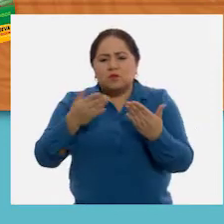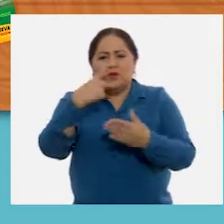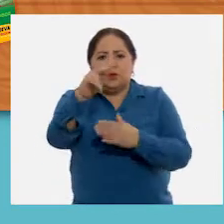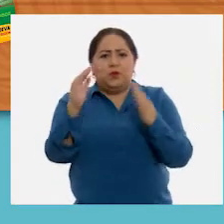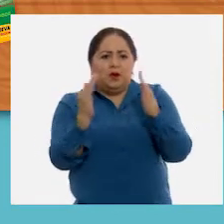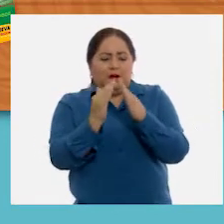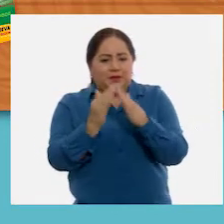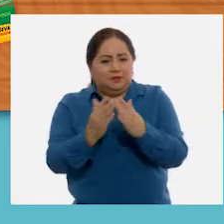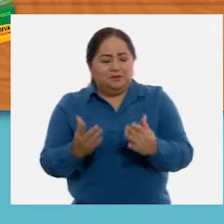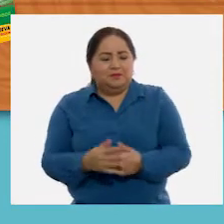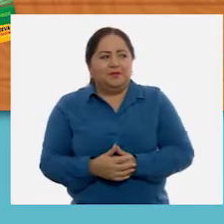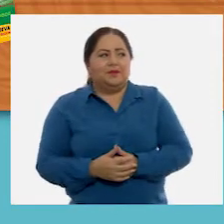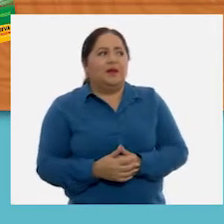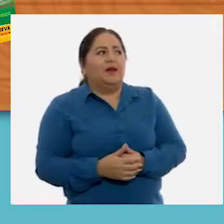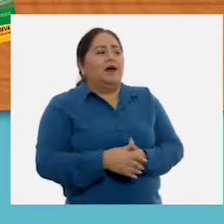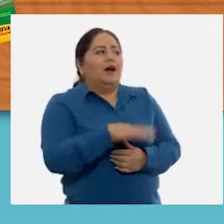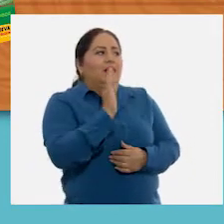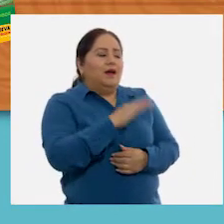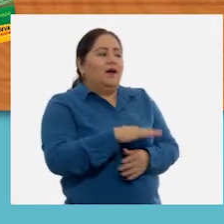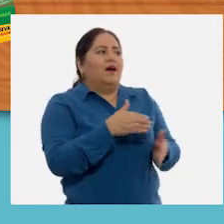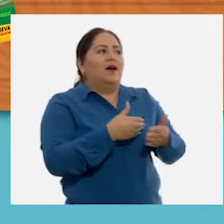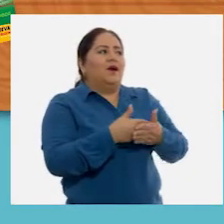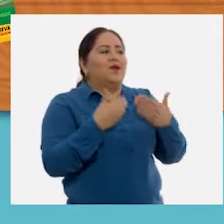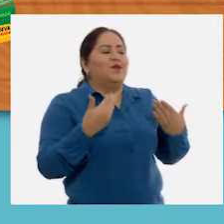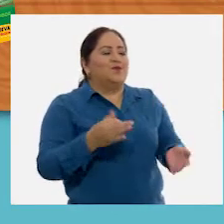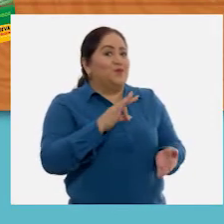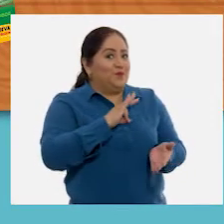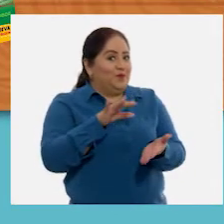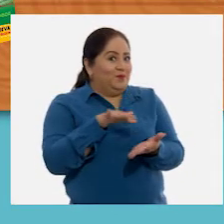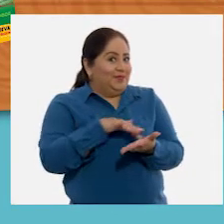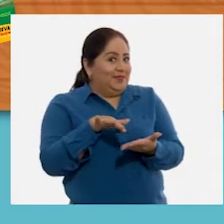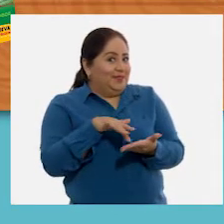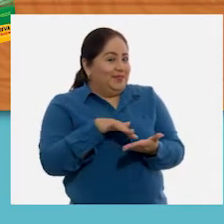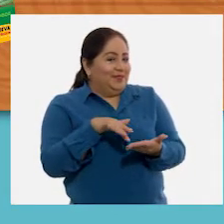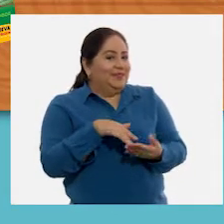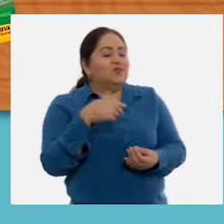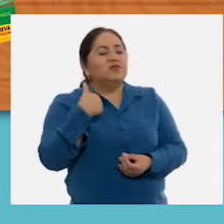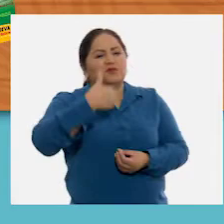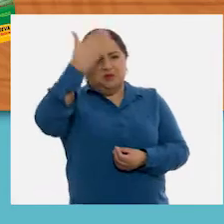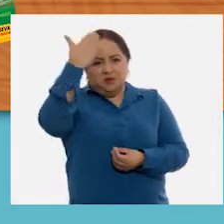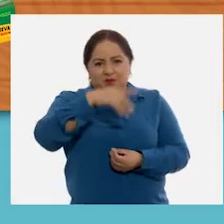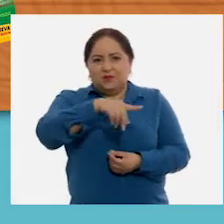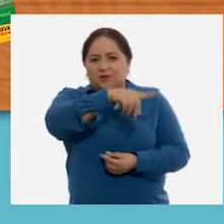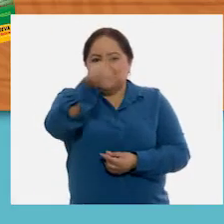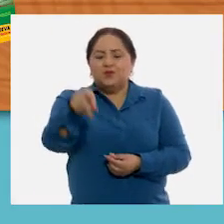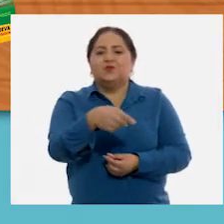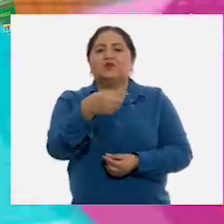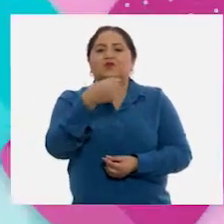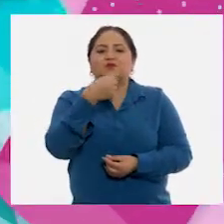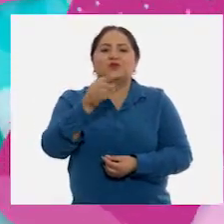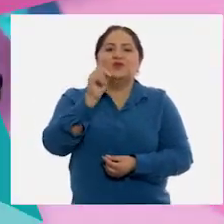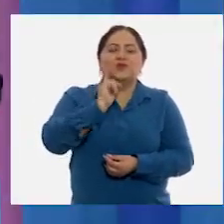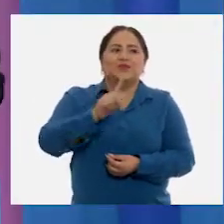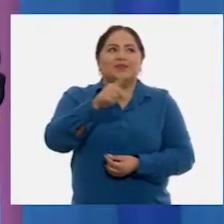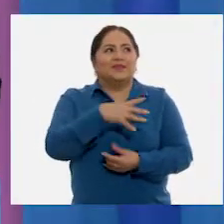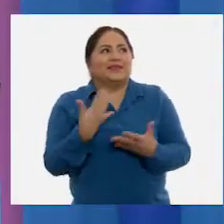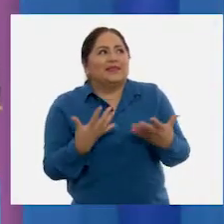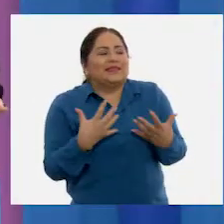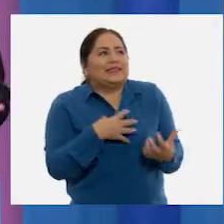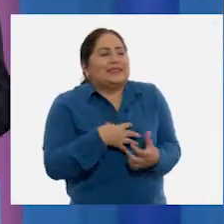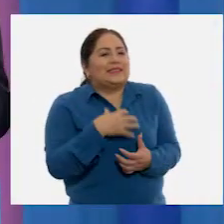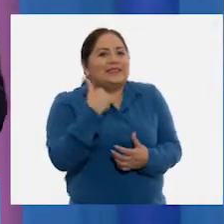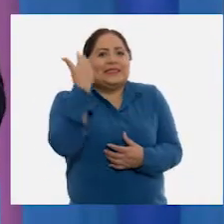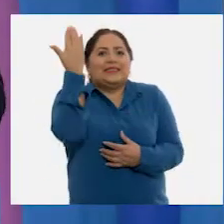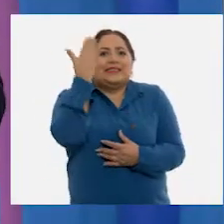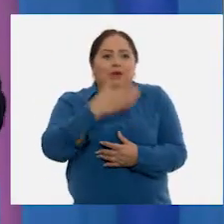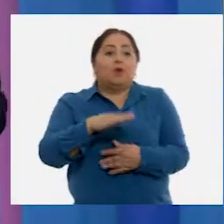asignaturas. Ay, Gaby, ¿y ahora sí ya vamos a poder leer el texto? Yo sé que las niñas y niños en casa también están ansiosos por